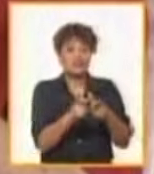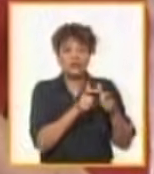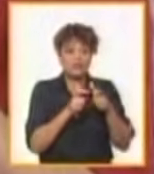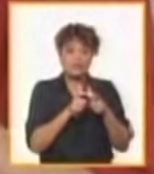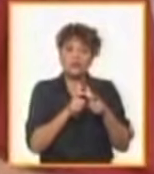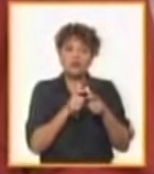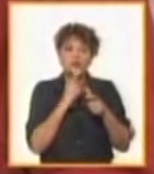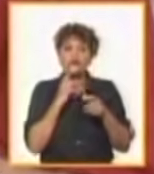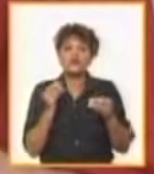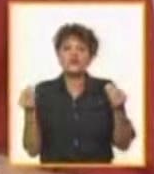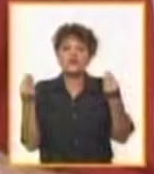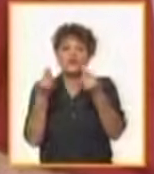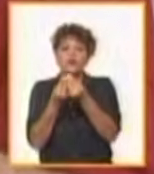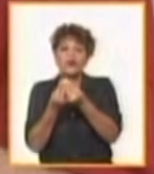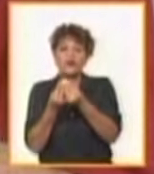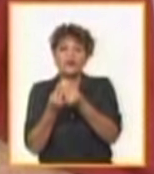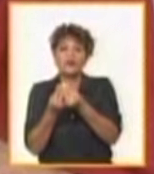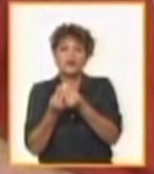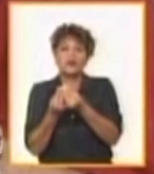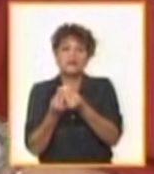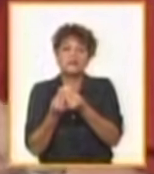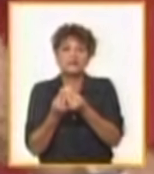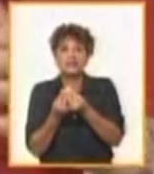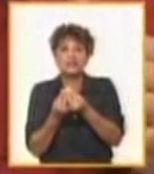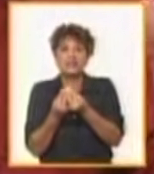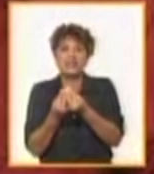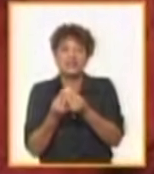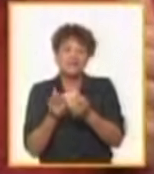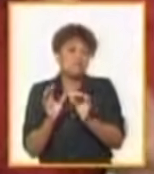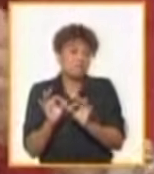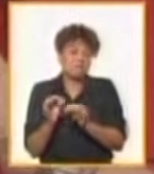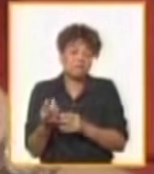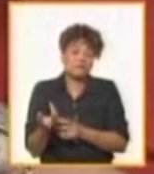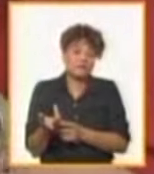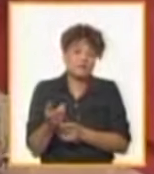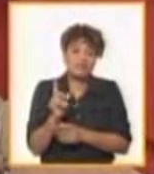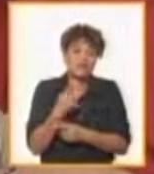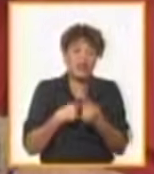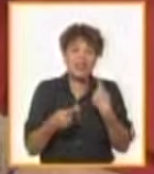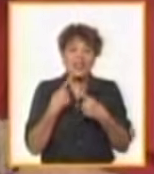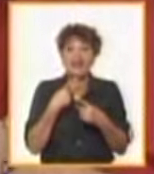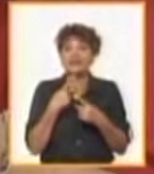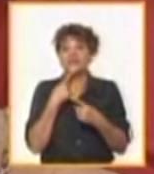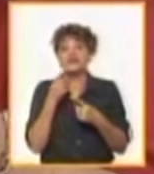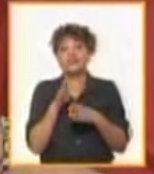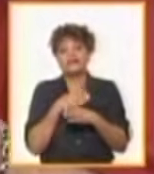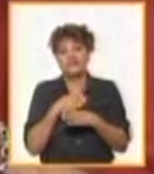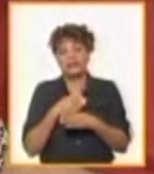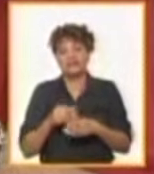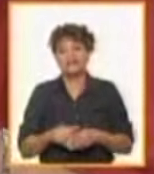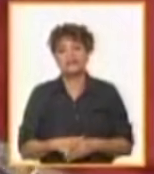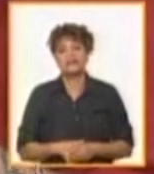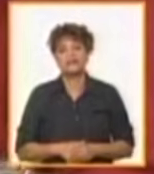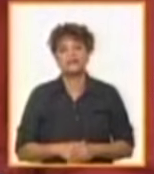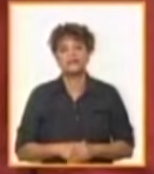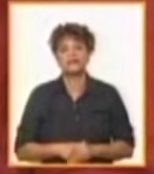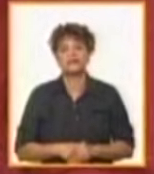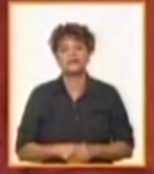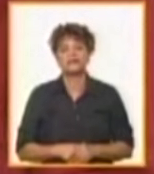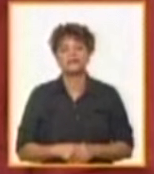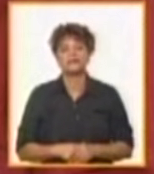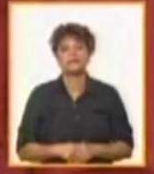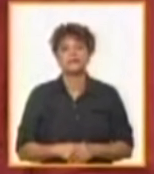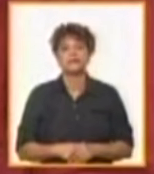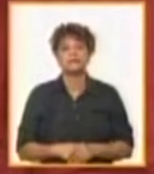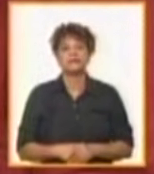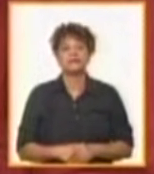Y quedó. y eso es, como dice él, eso fue un canto también, no sé. No,